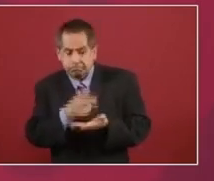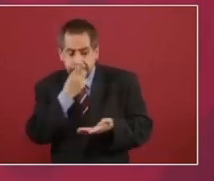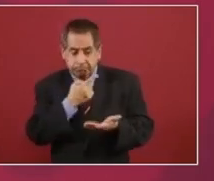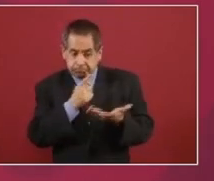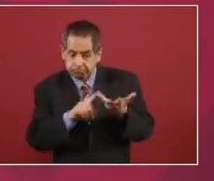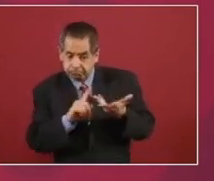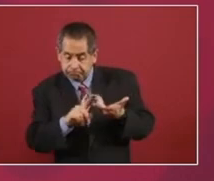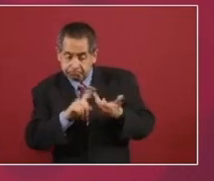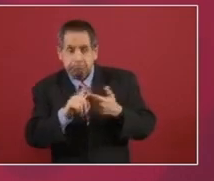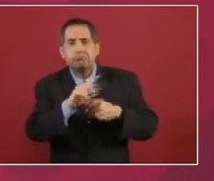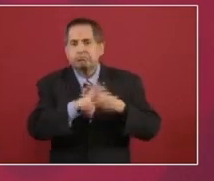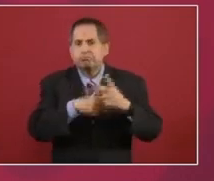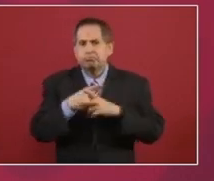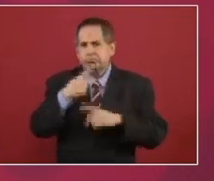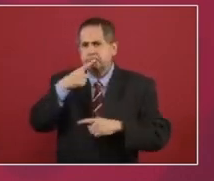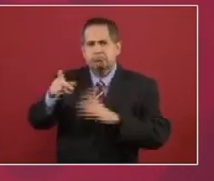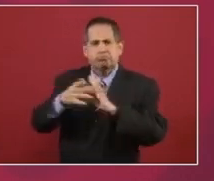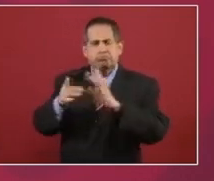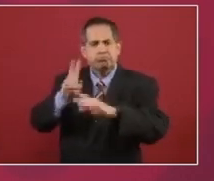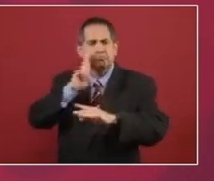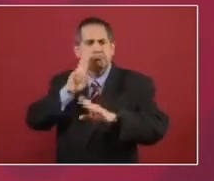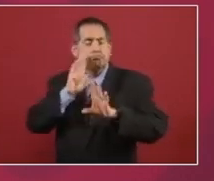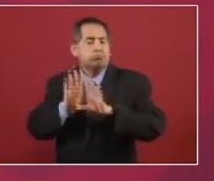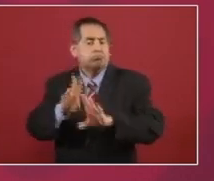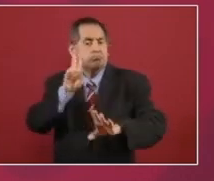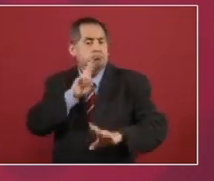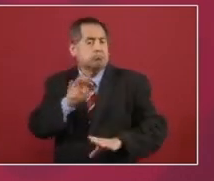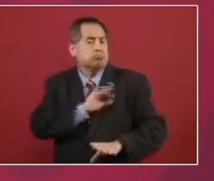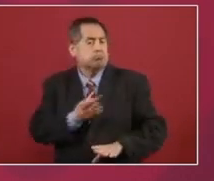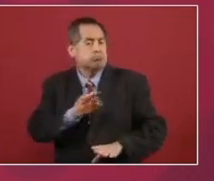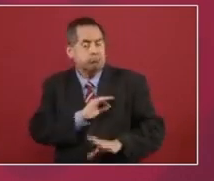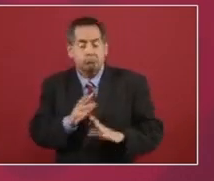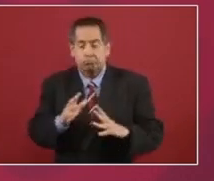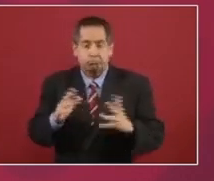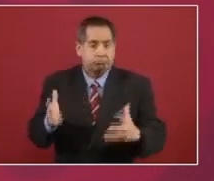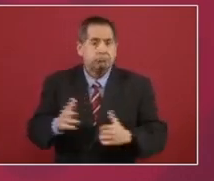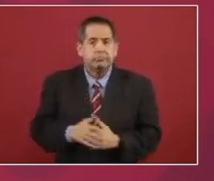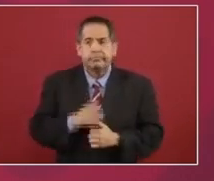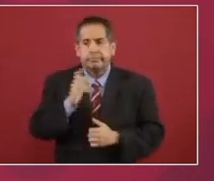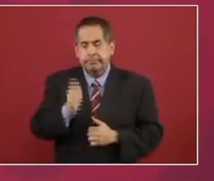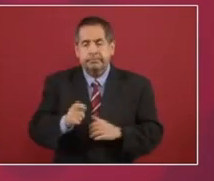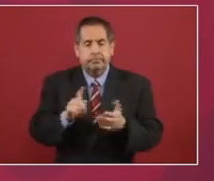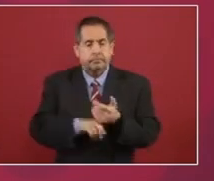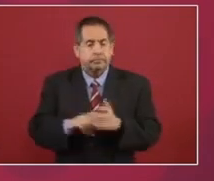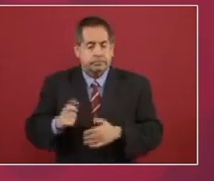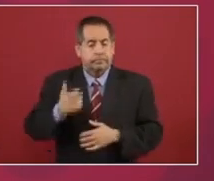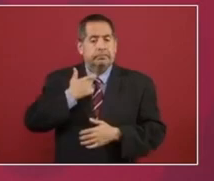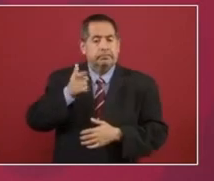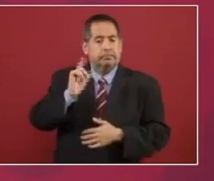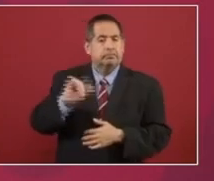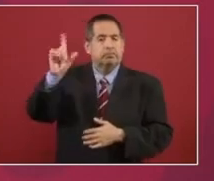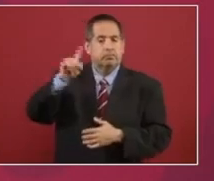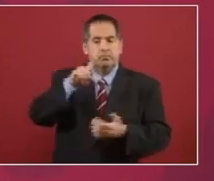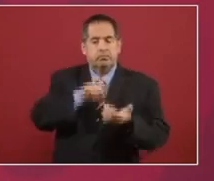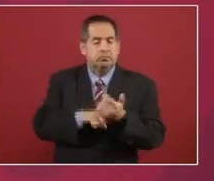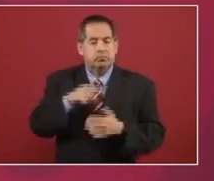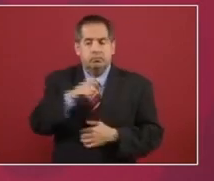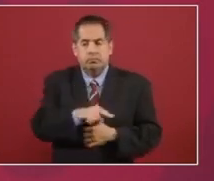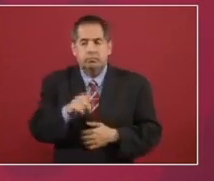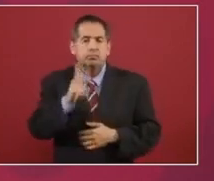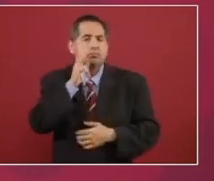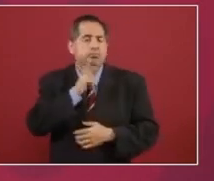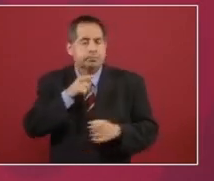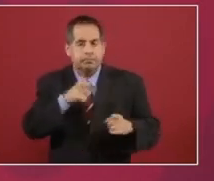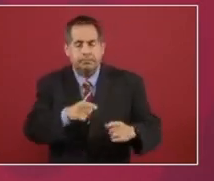estás planteando sobre esta denuncia, posible denuncia del exfuncionario